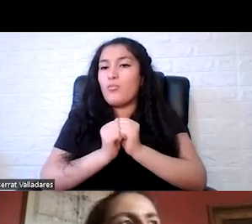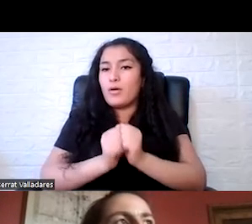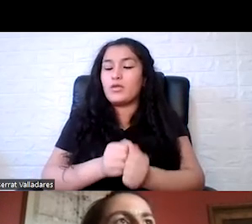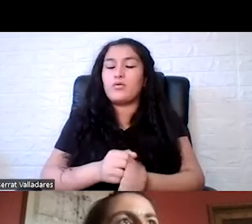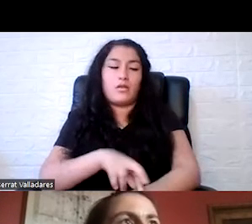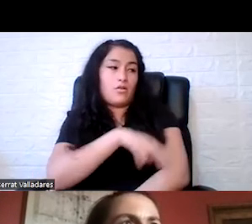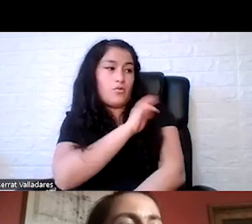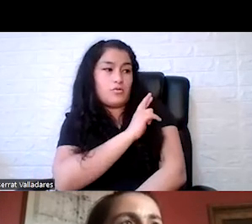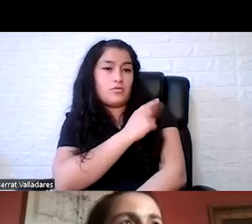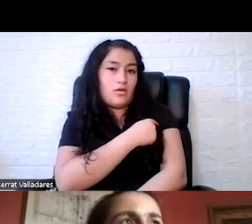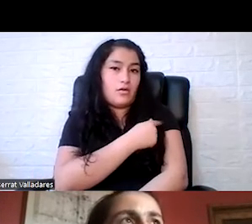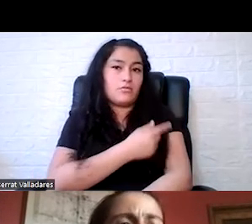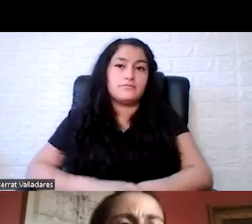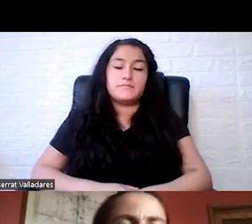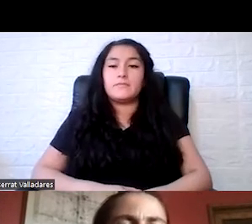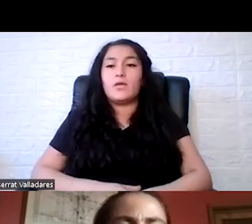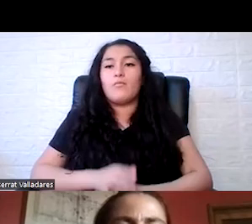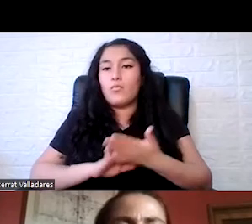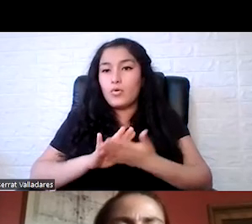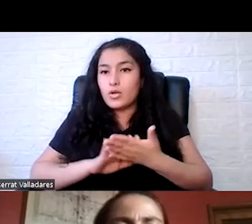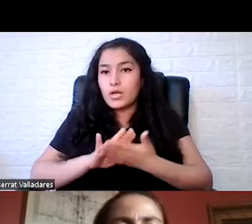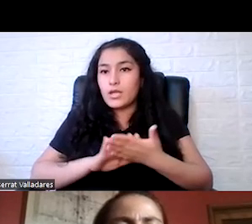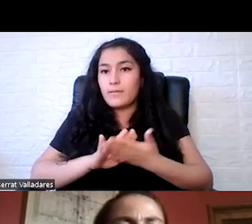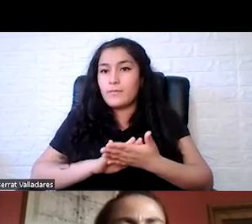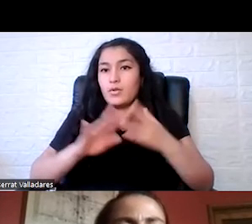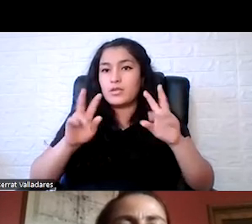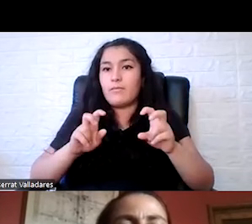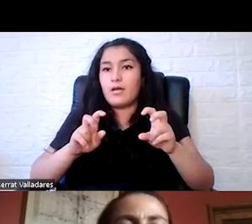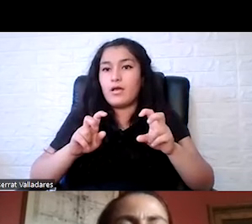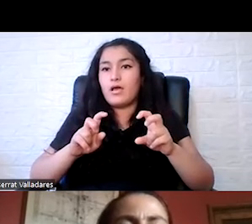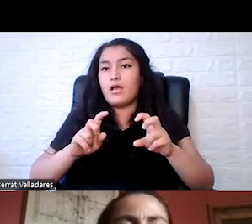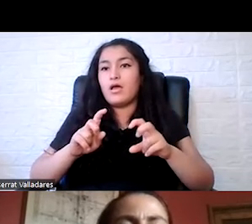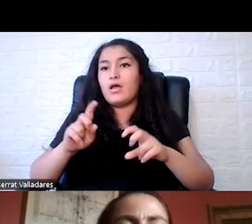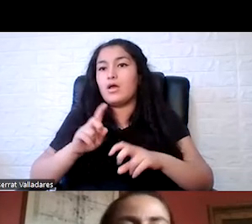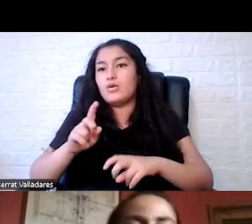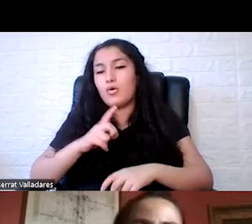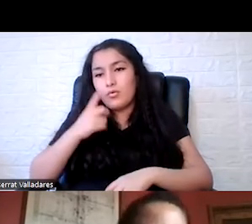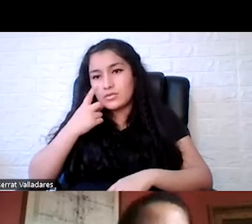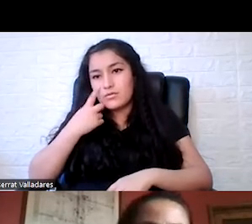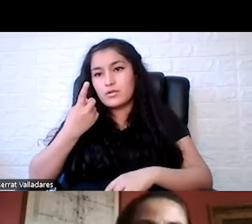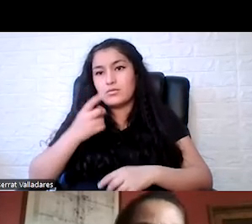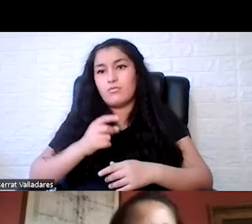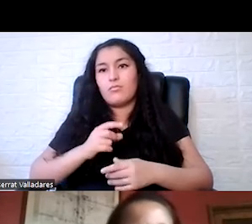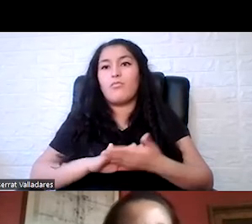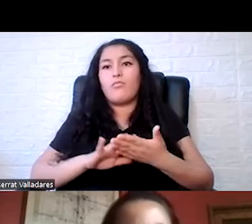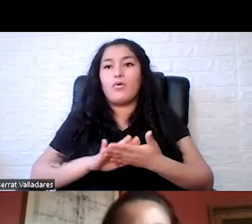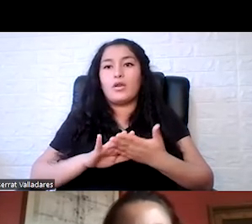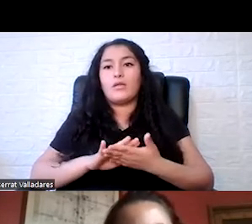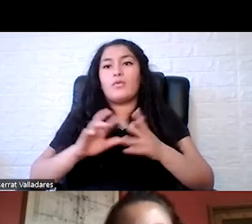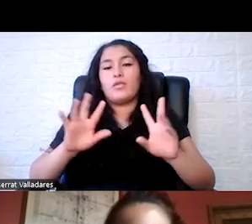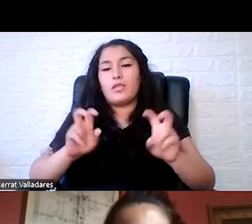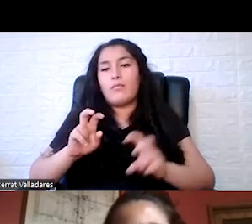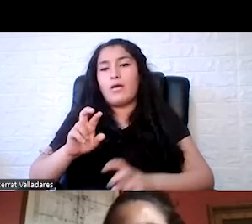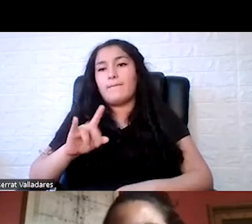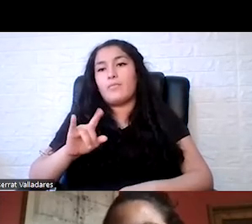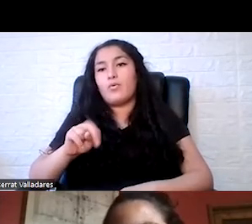principio, por ejemplo, tiene que ver también con la invisibilización. En el fondo, como, por ejemplo, estoy pasando la Puna de Atacama y